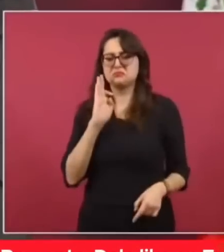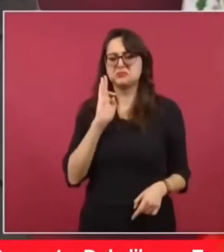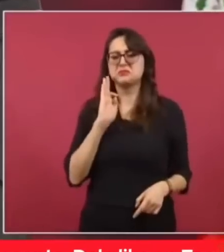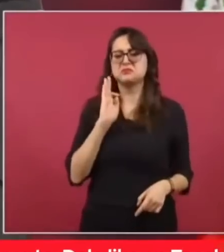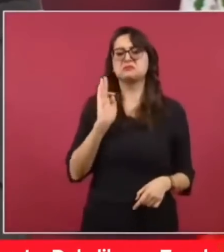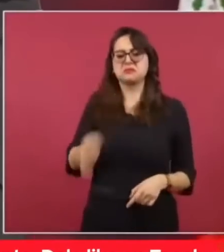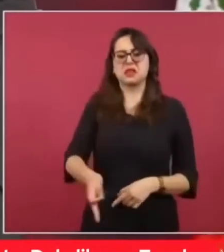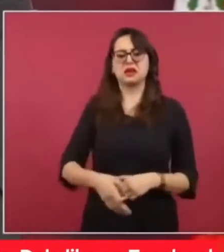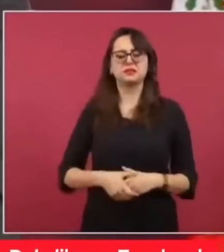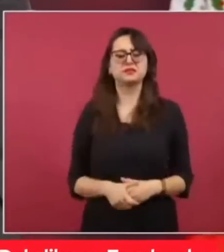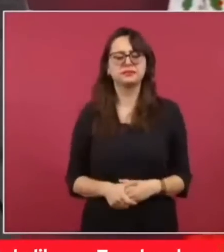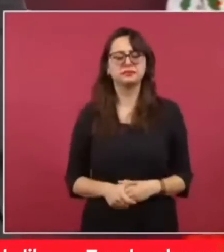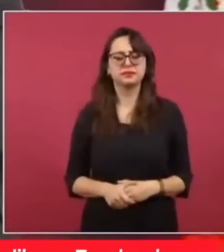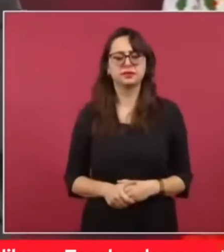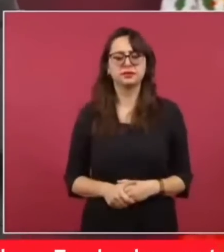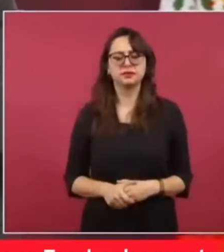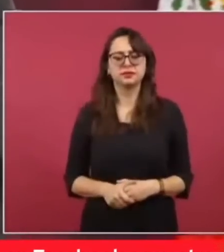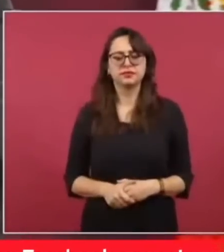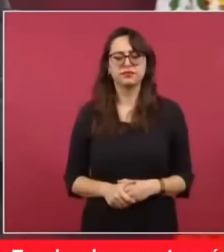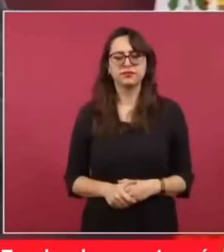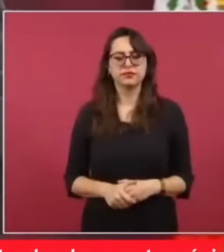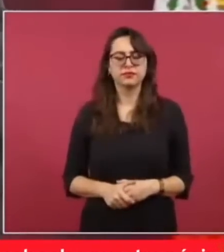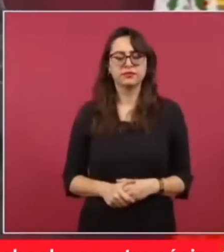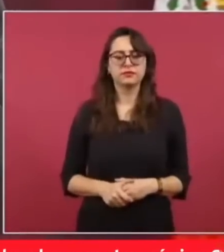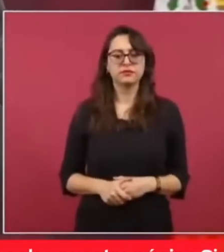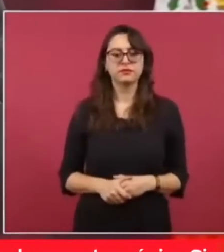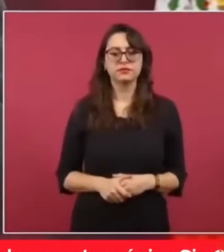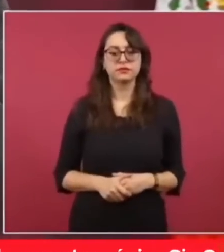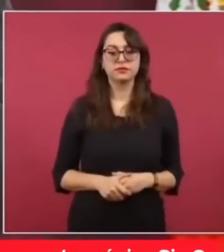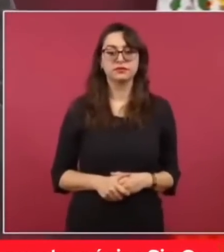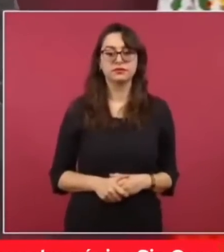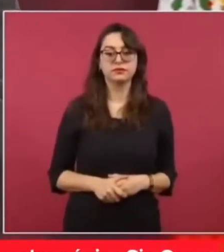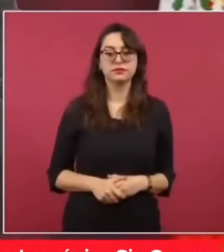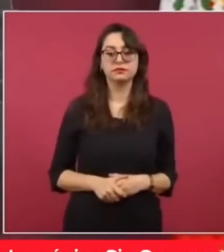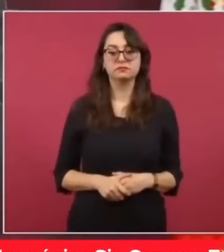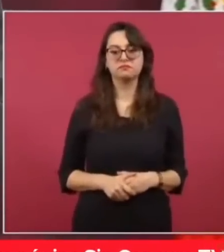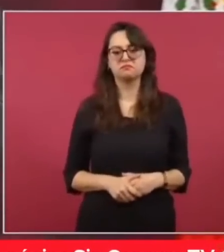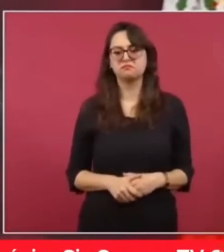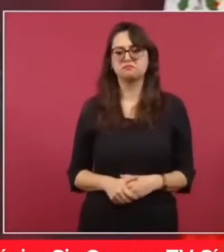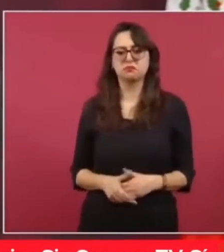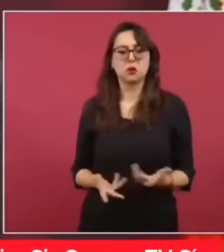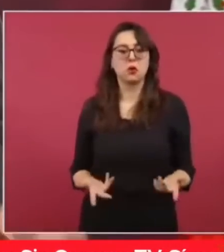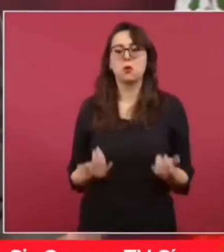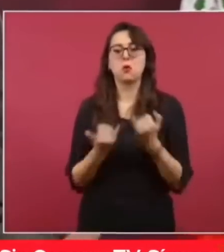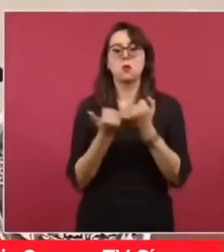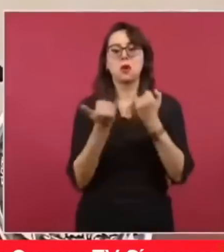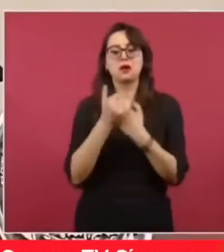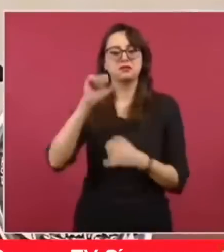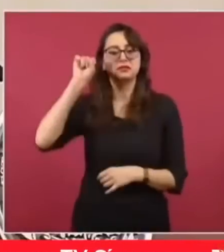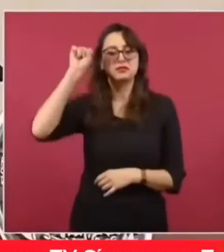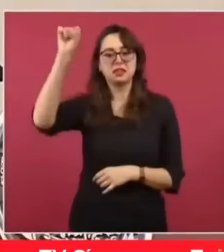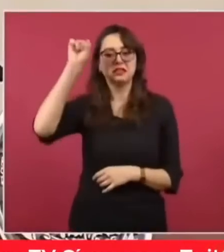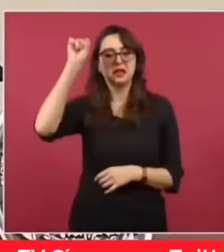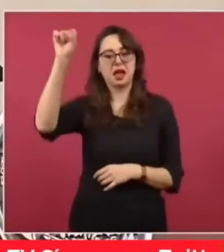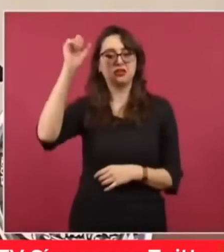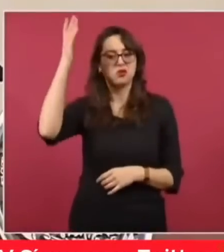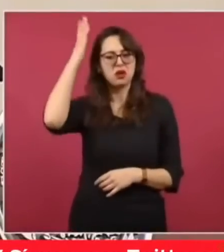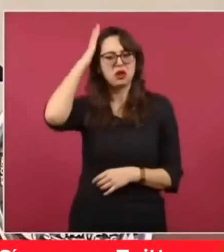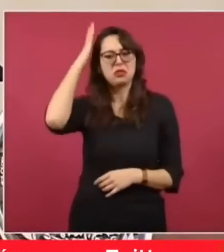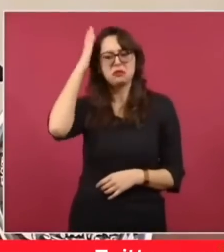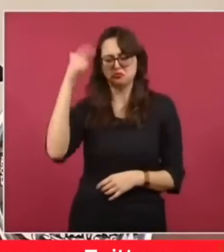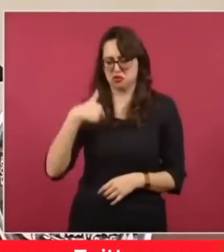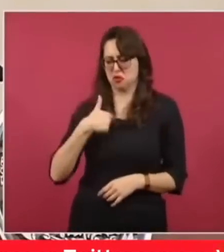Un poco como se decía antes de los líderes sindicales, soy charro y ¿qué?